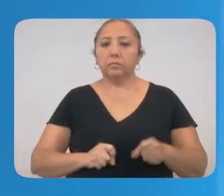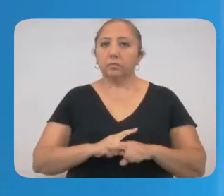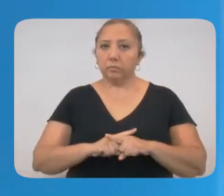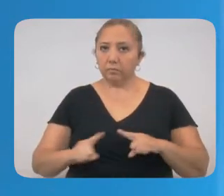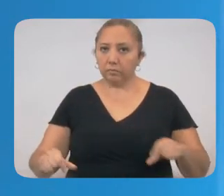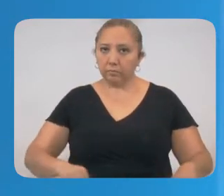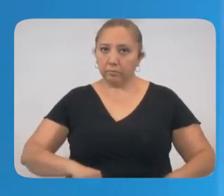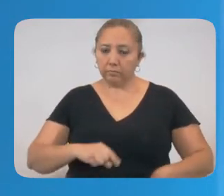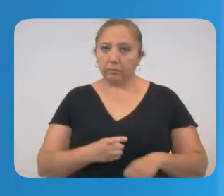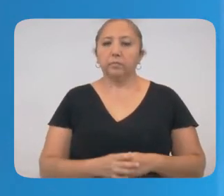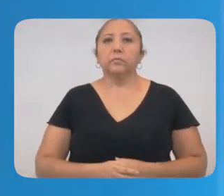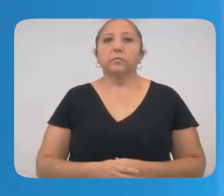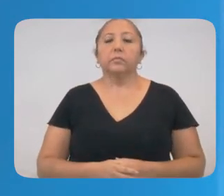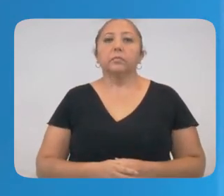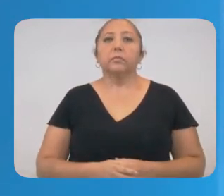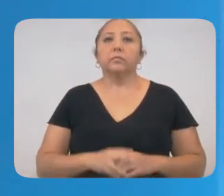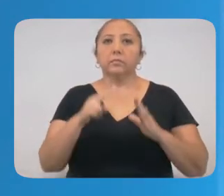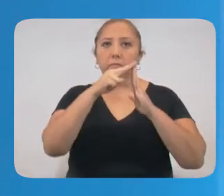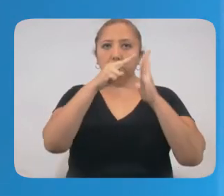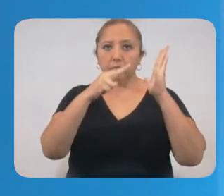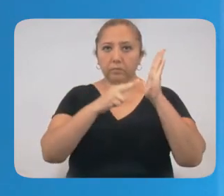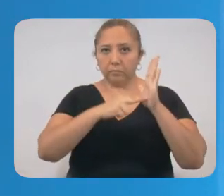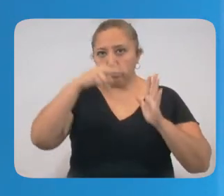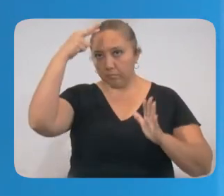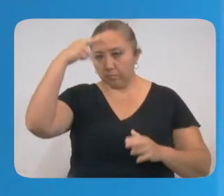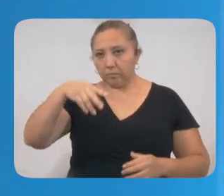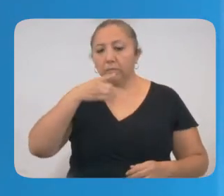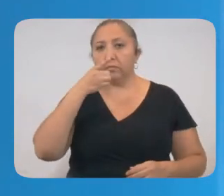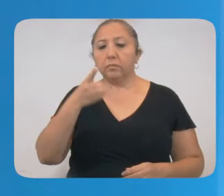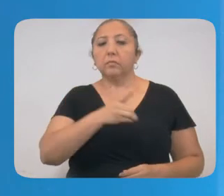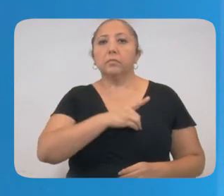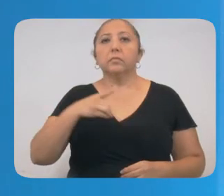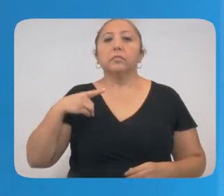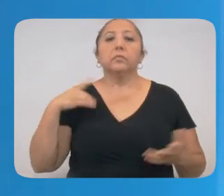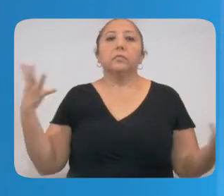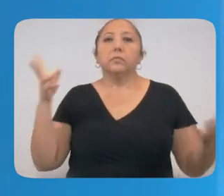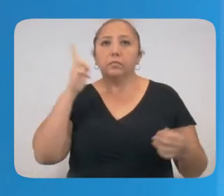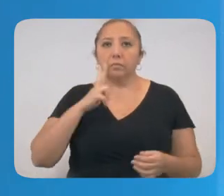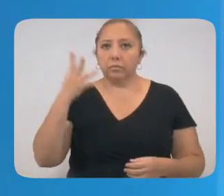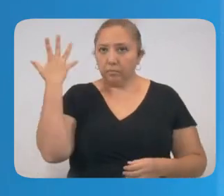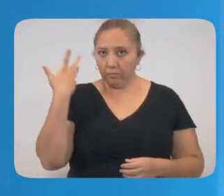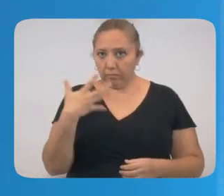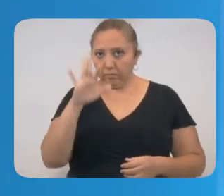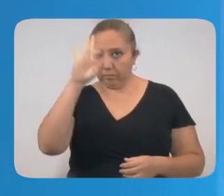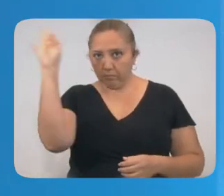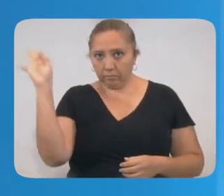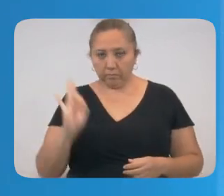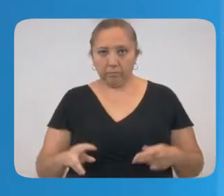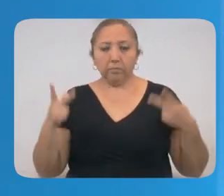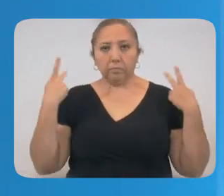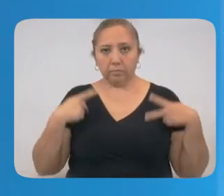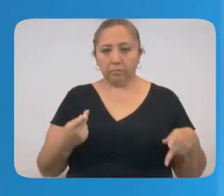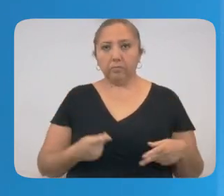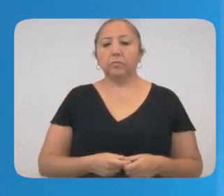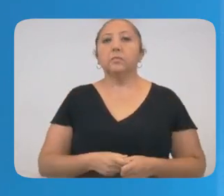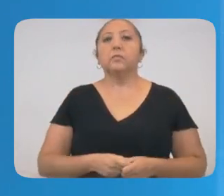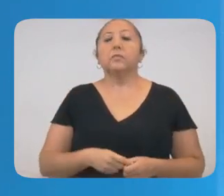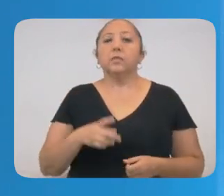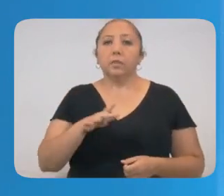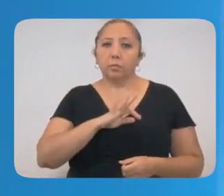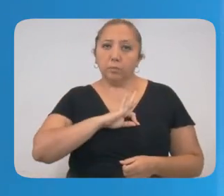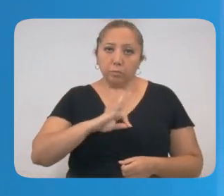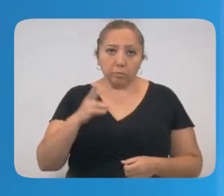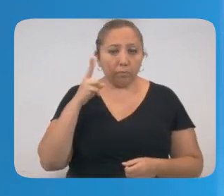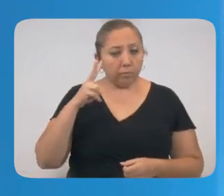actividades. La norma de la Federación marca que se deben realizar pruebas al 10% de los pacientes sintomáticos sospechosos, y